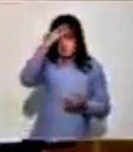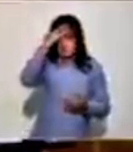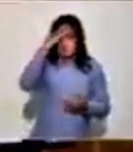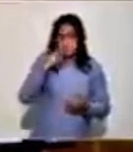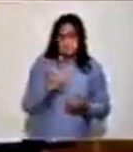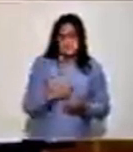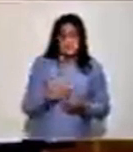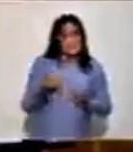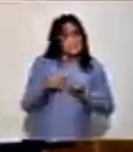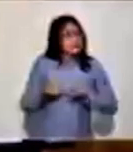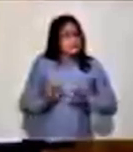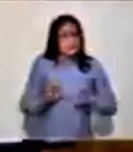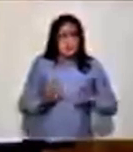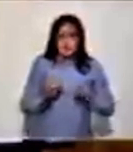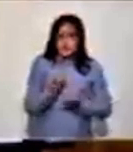No.